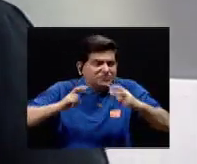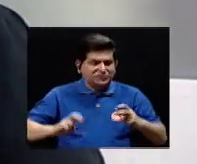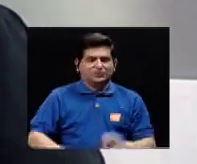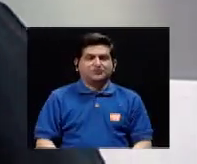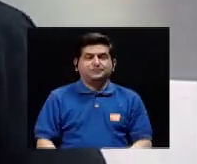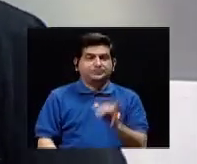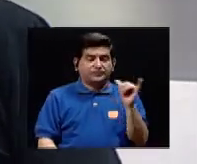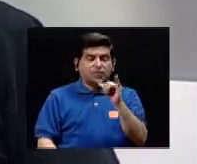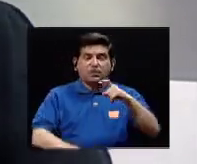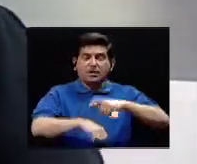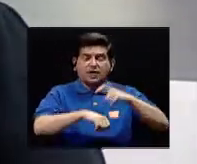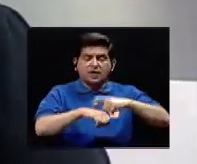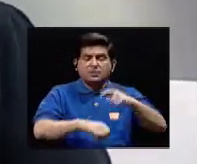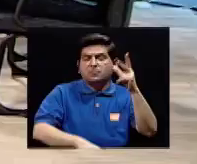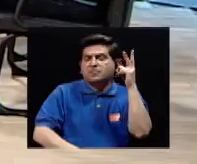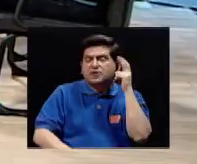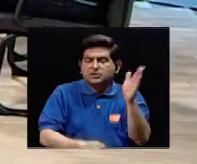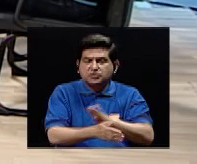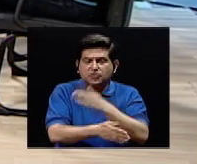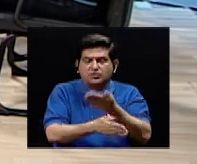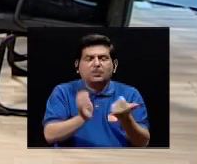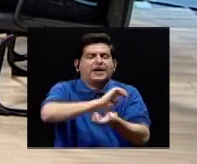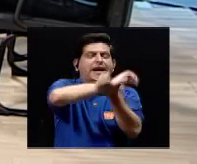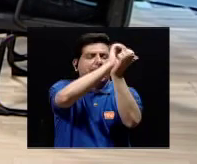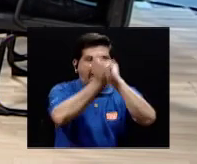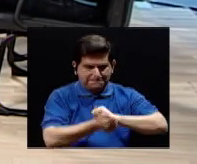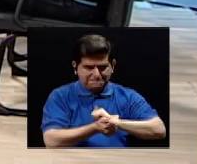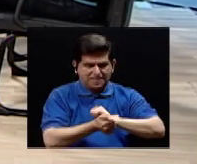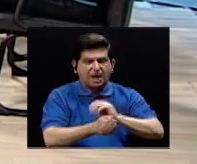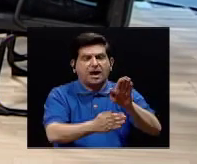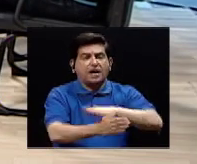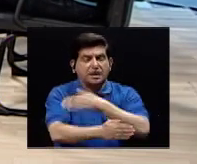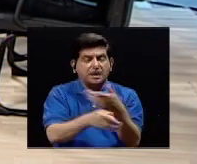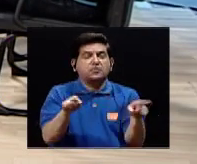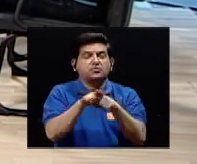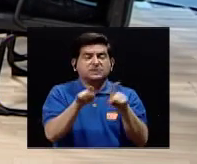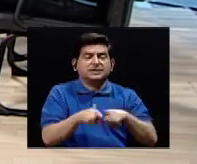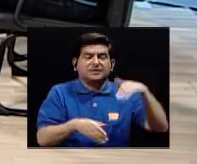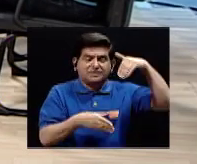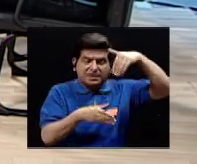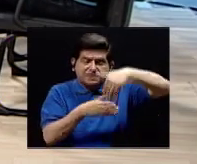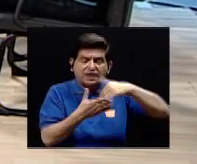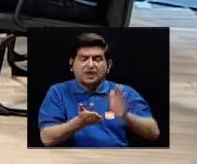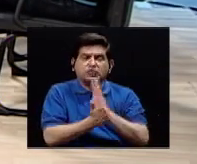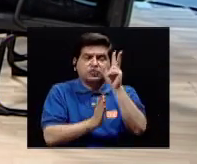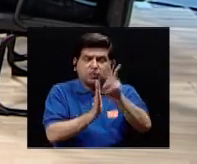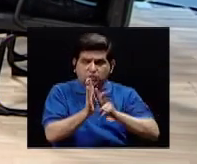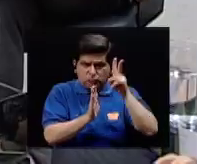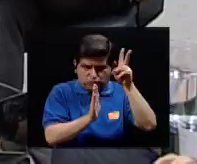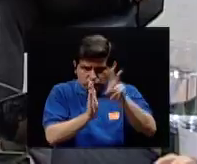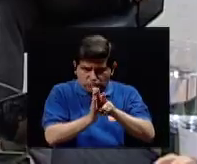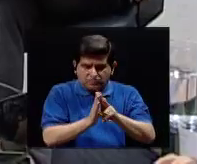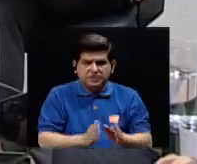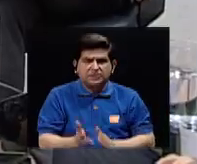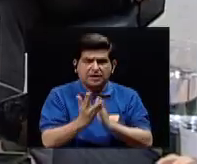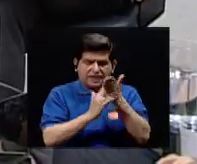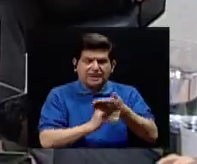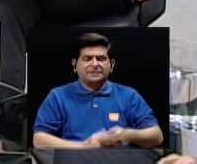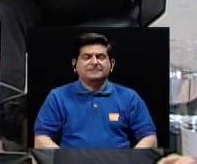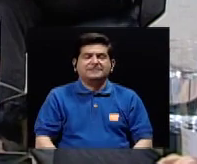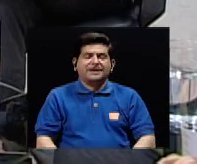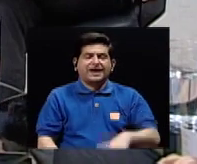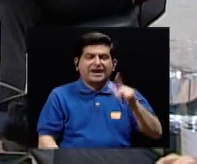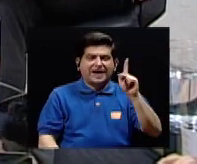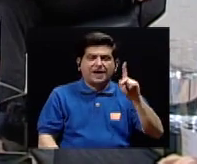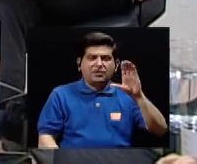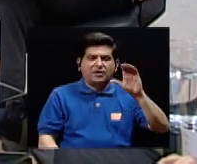¿verdad? Entonces también a la hora de escuchar música cambia muchísimo. Y la música incluso está metida en el documental también, por medio de Carol